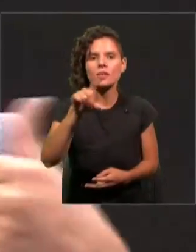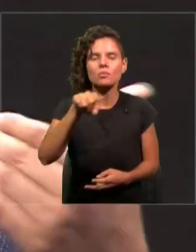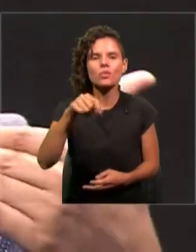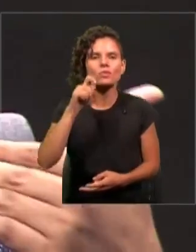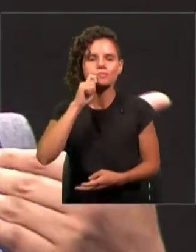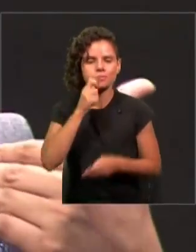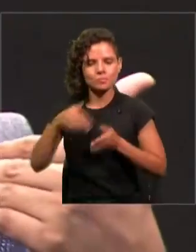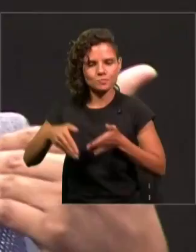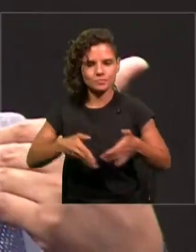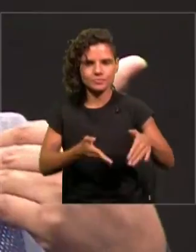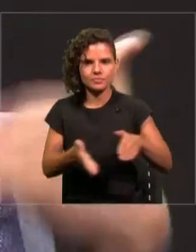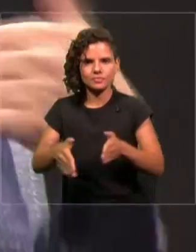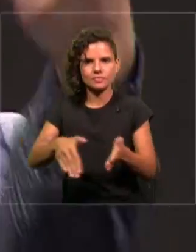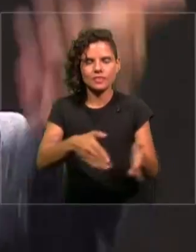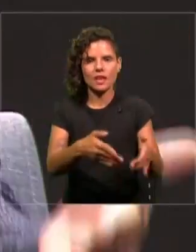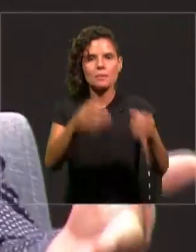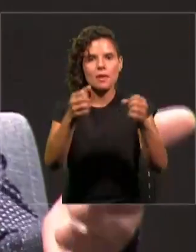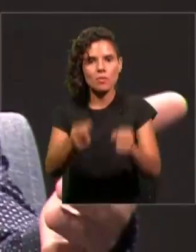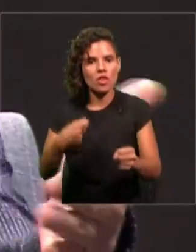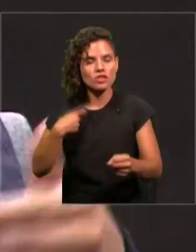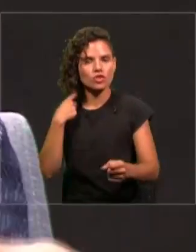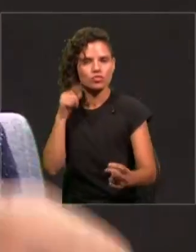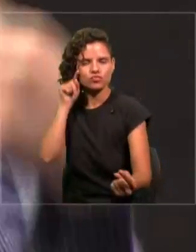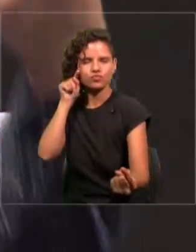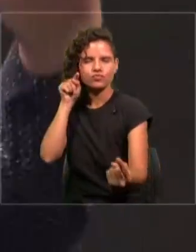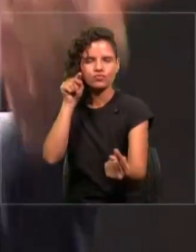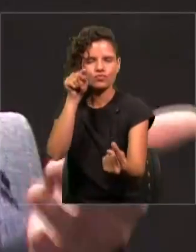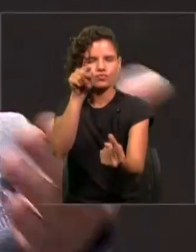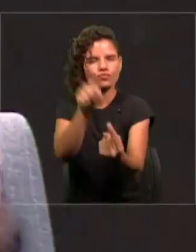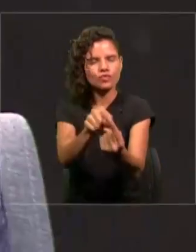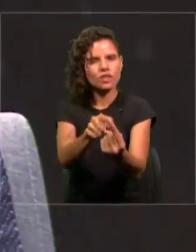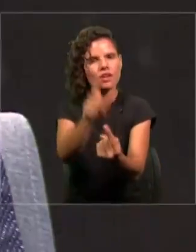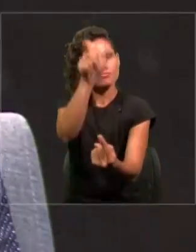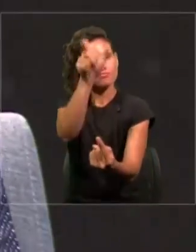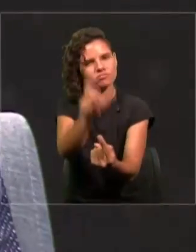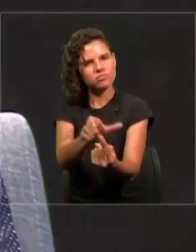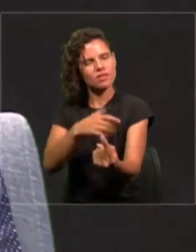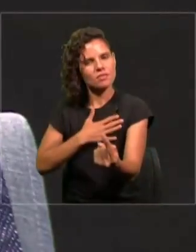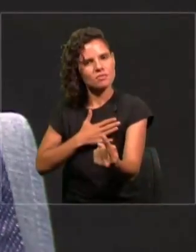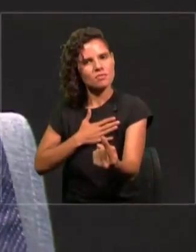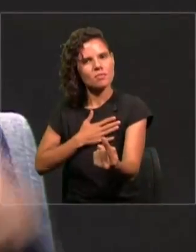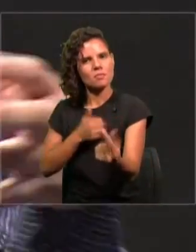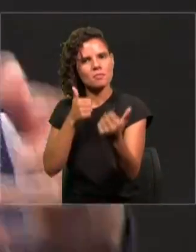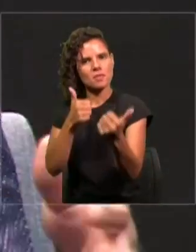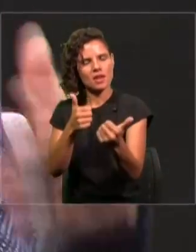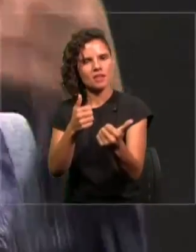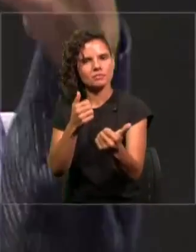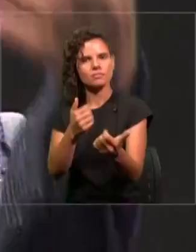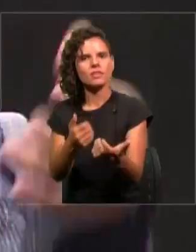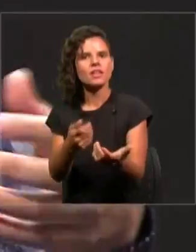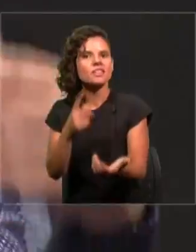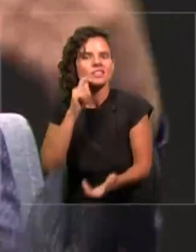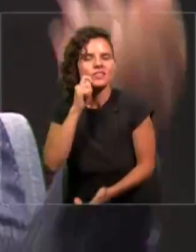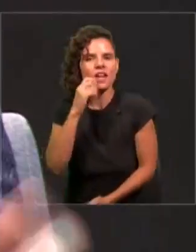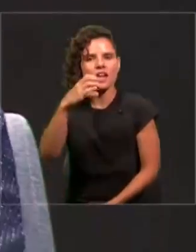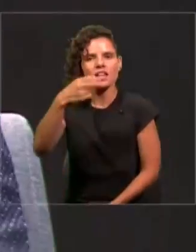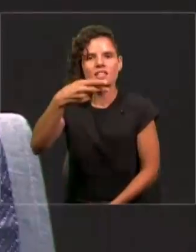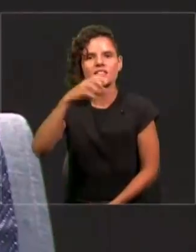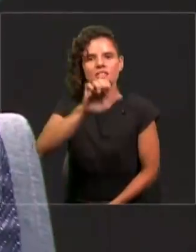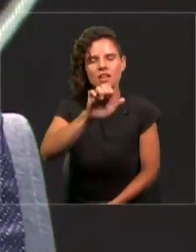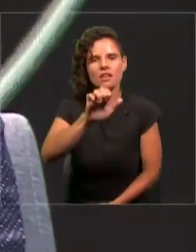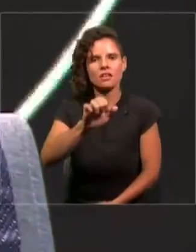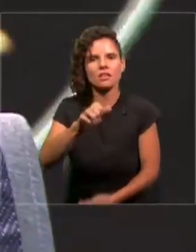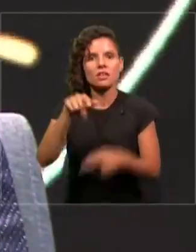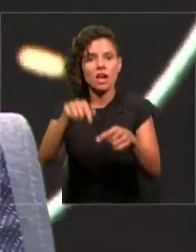Para poder llegar a ser una buena persona, un ser che, como dirían los mapuches. Y en esa llegada a ser che, que